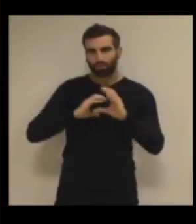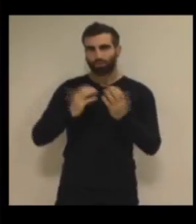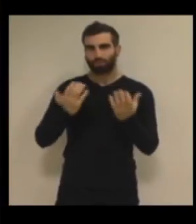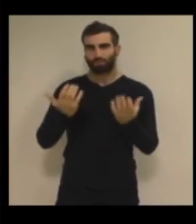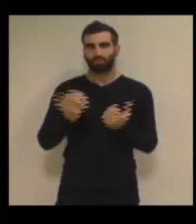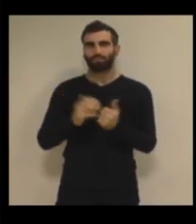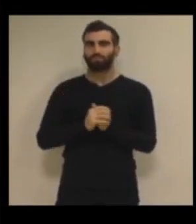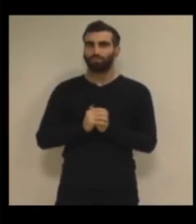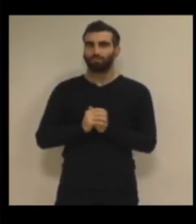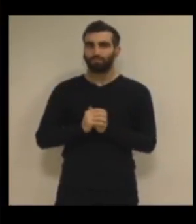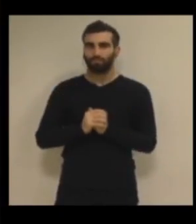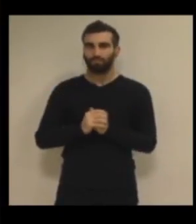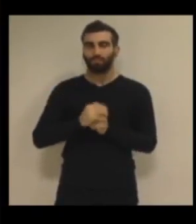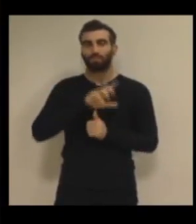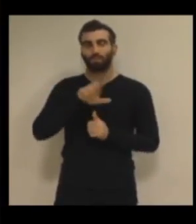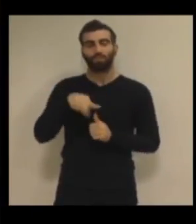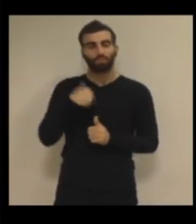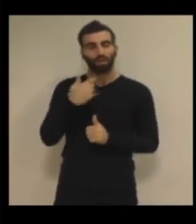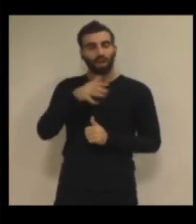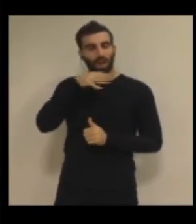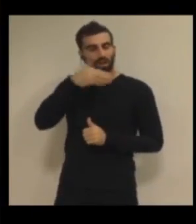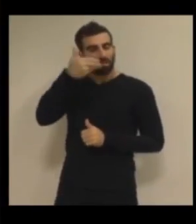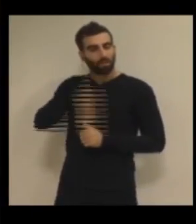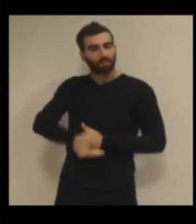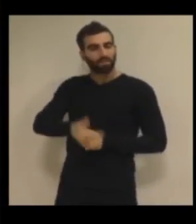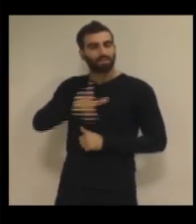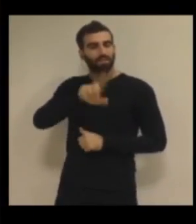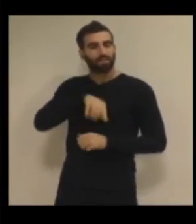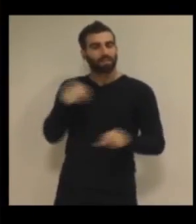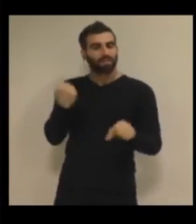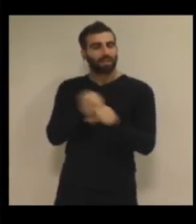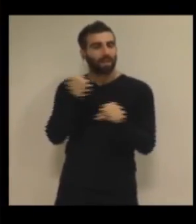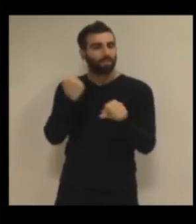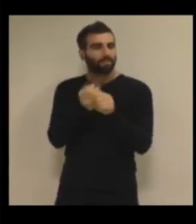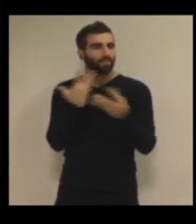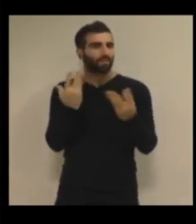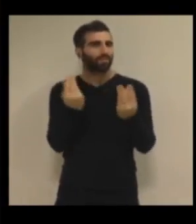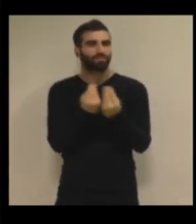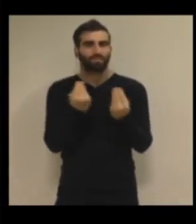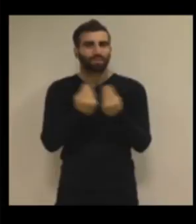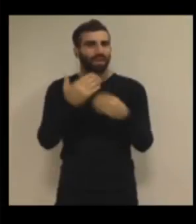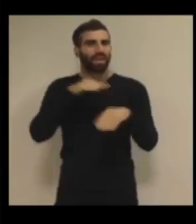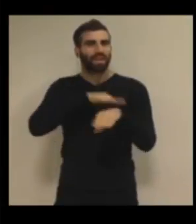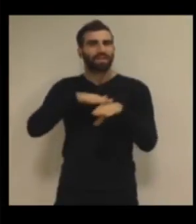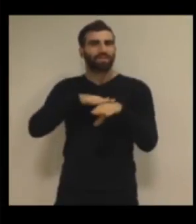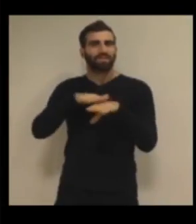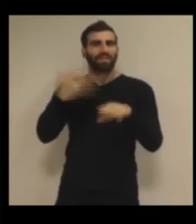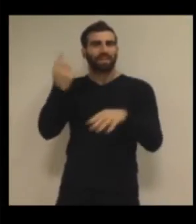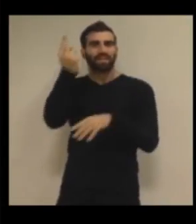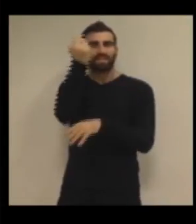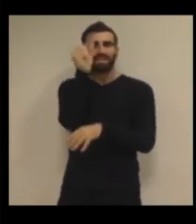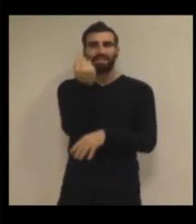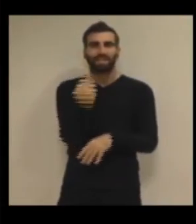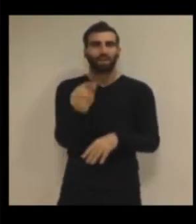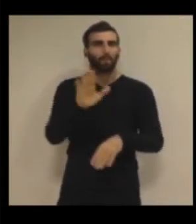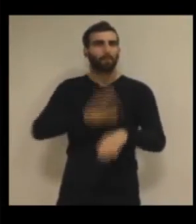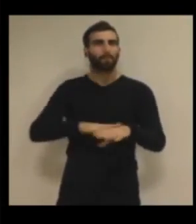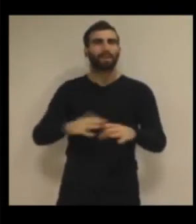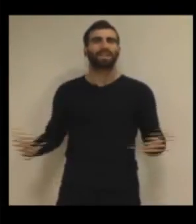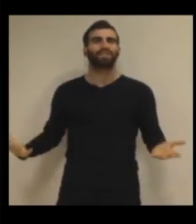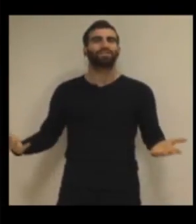más hincapié en la importancia de trabajar sobre la base del diseño para todos. Muchísimas